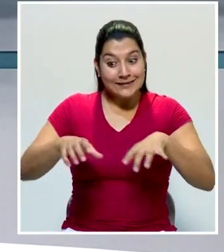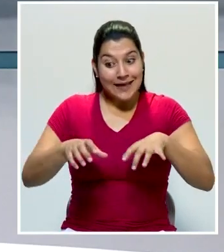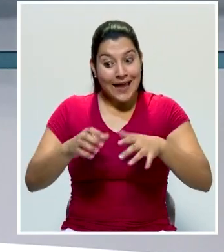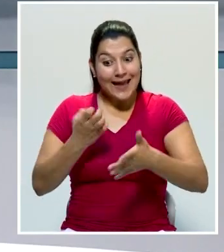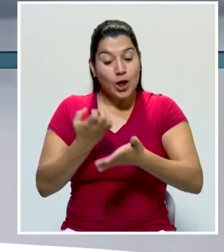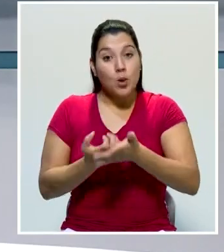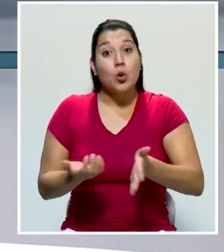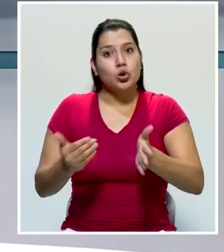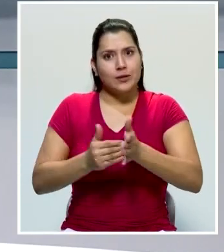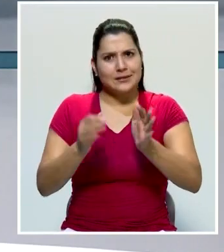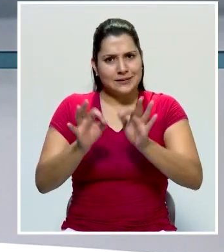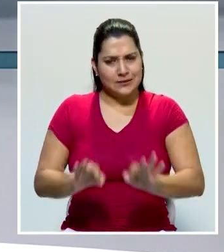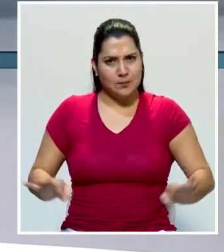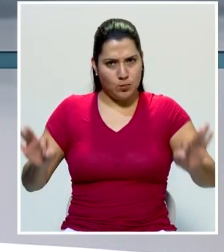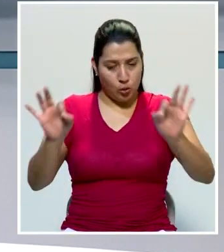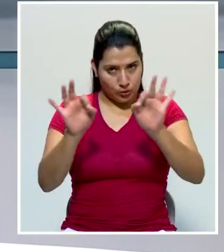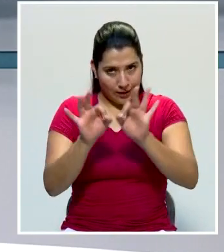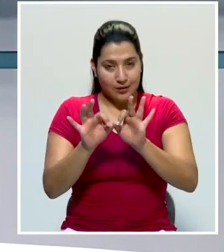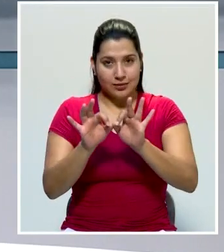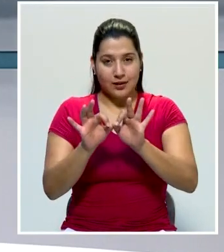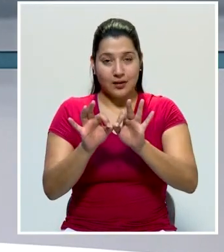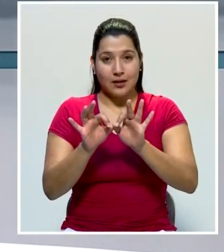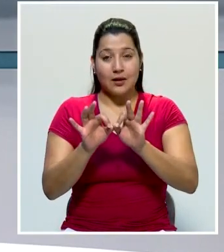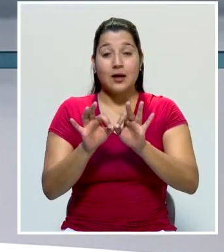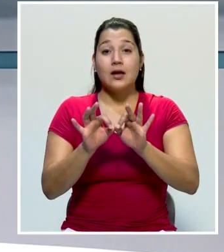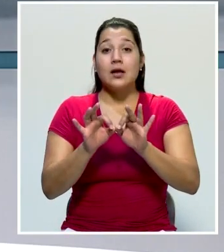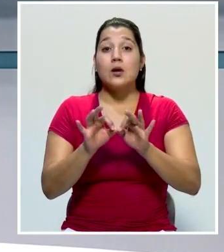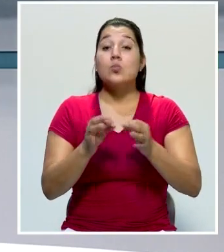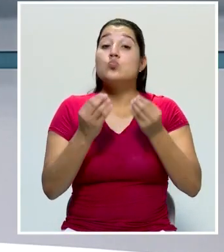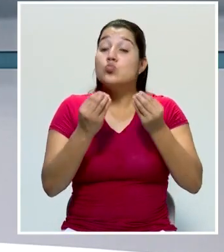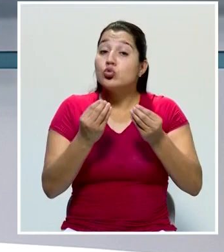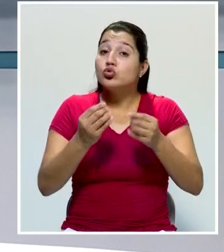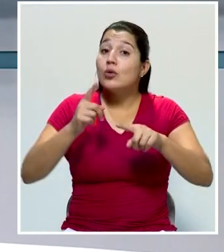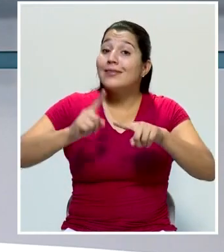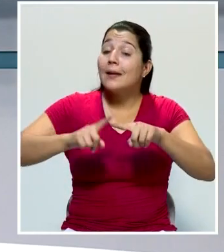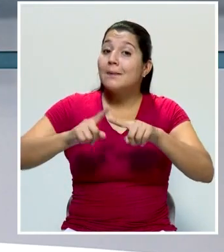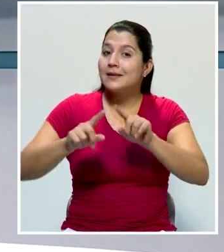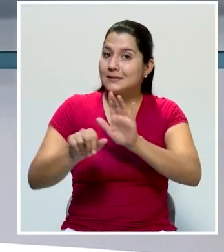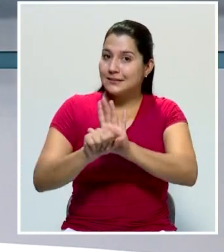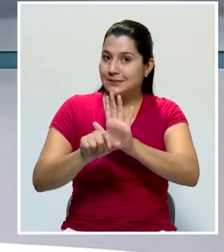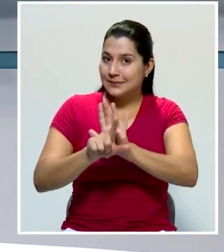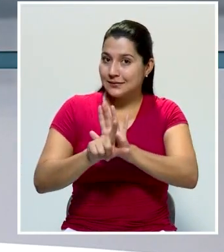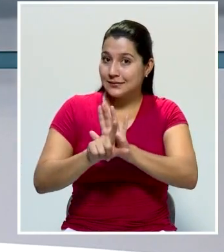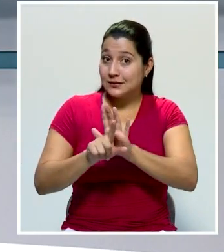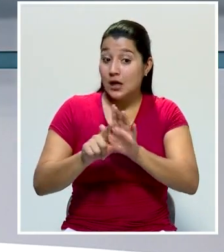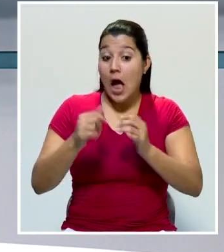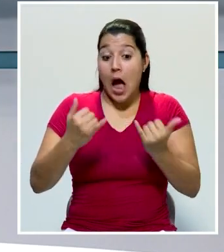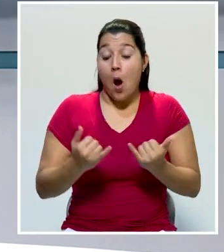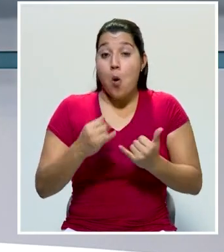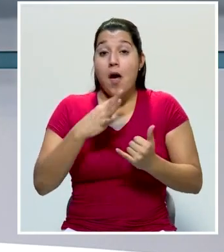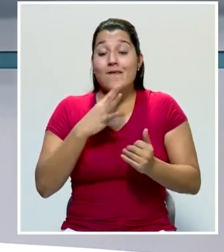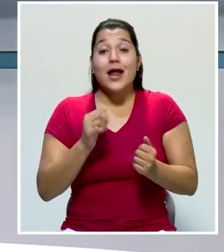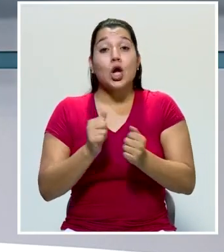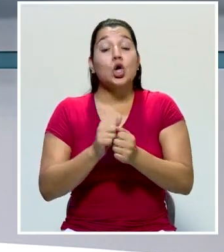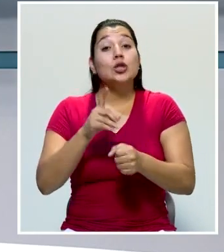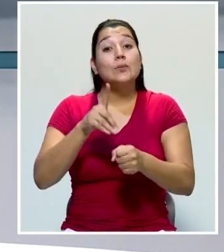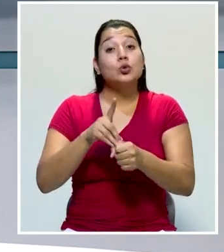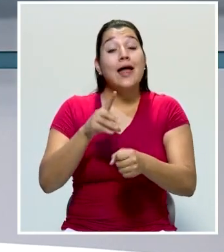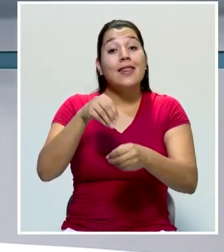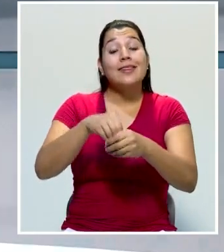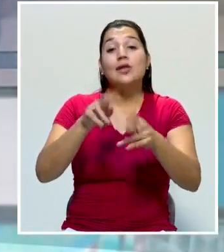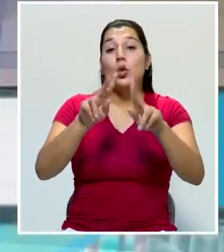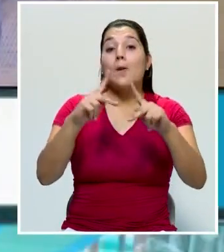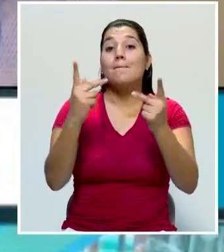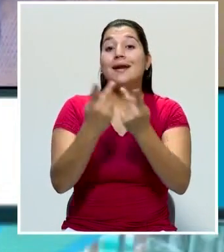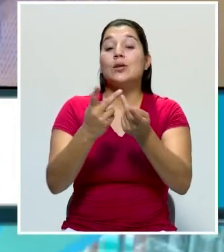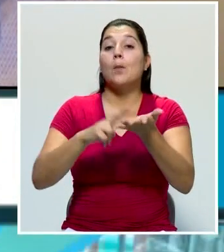de ese trabajo pasa por el trabajo en la Asamblea Legislativa. Voy a conversar ahora con el diputado de Liberación Nacional,